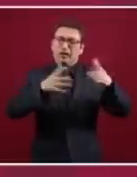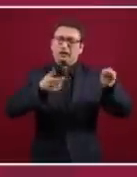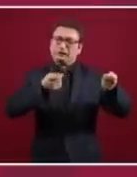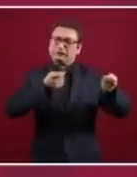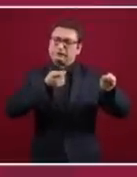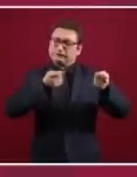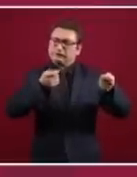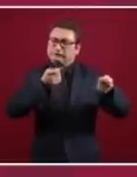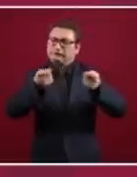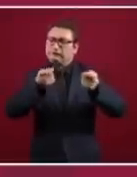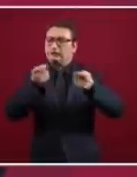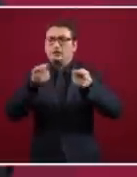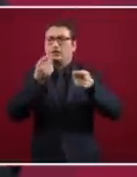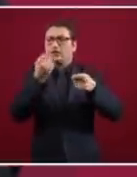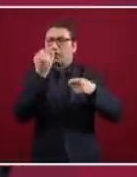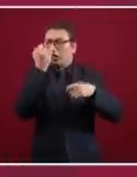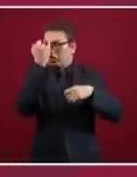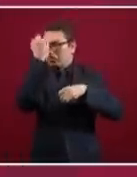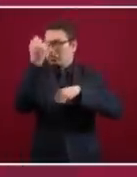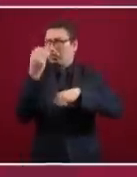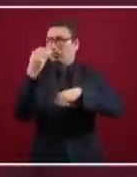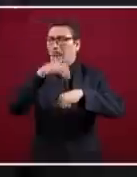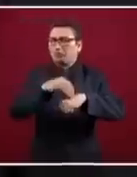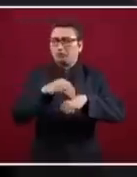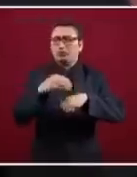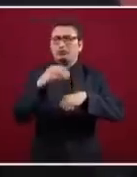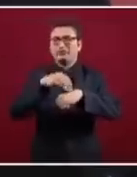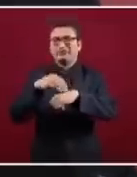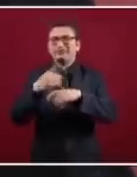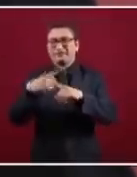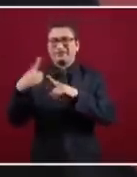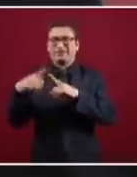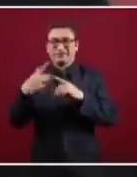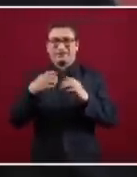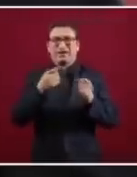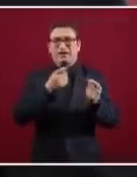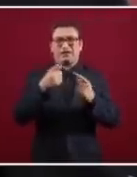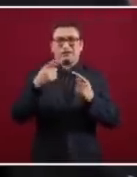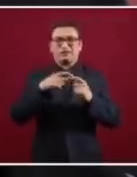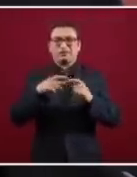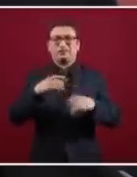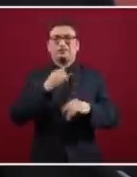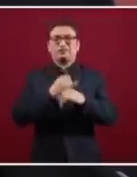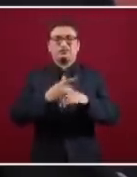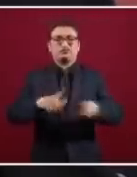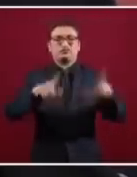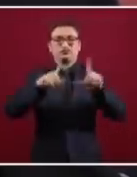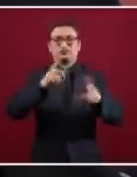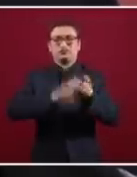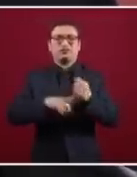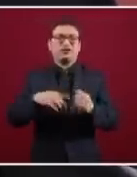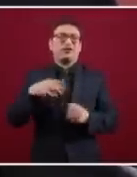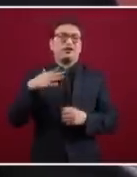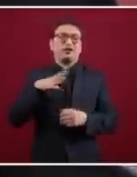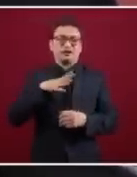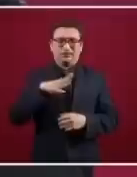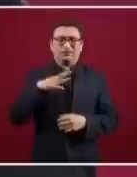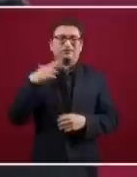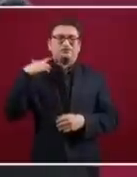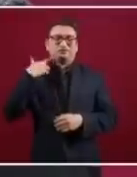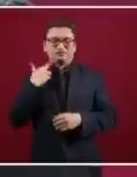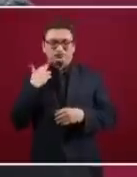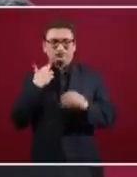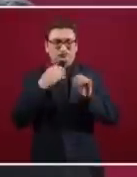les meten mano con los robots me doy cuenta por ejemplo